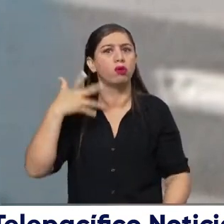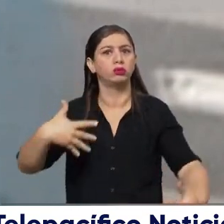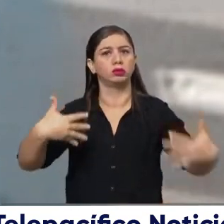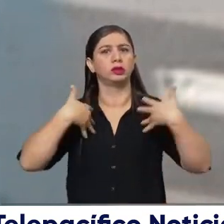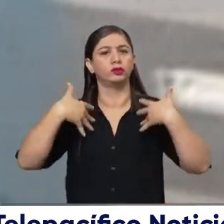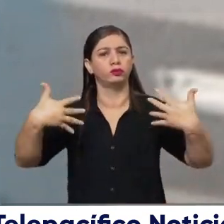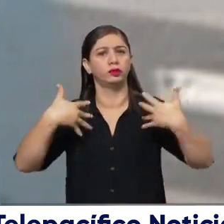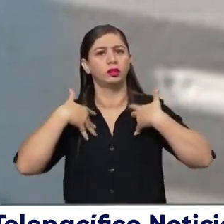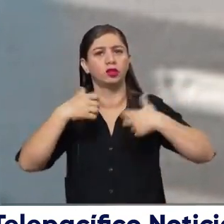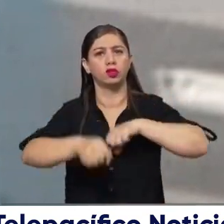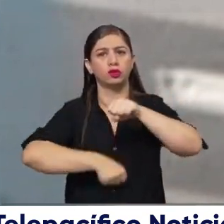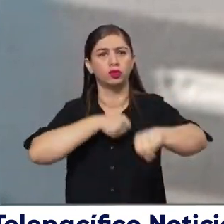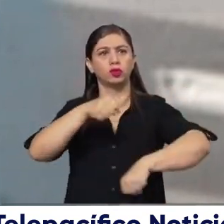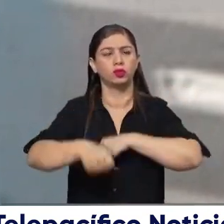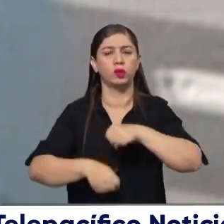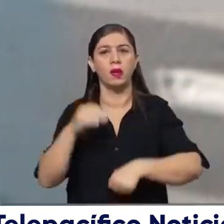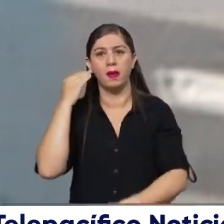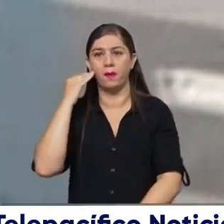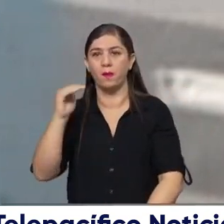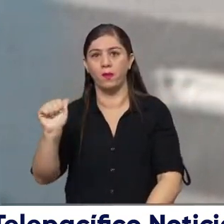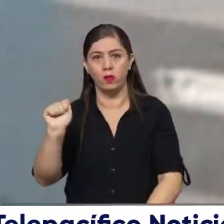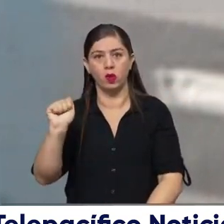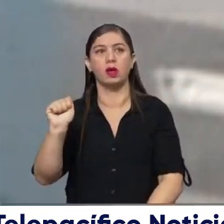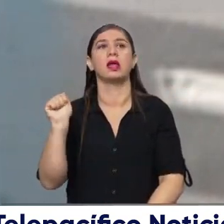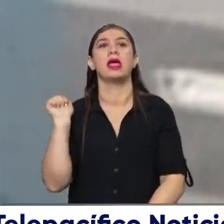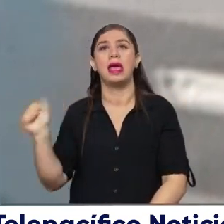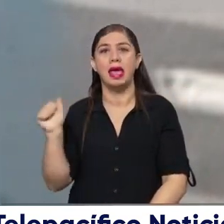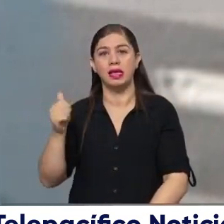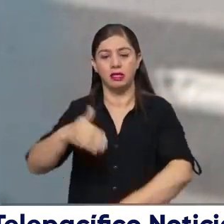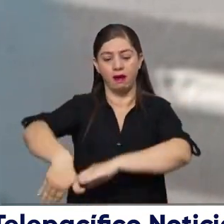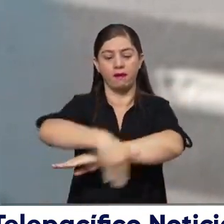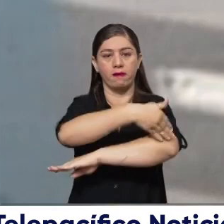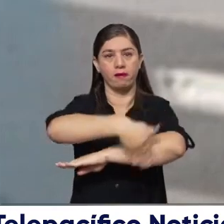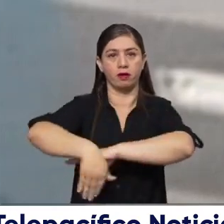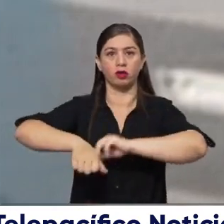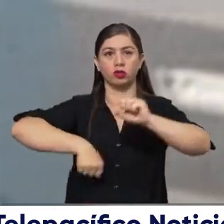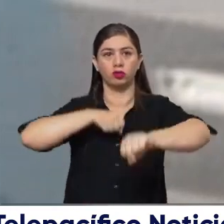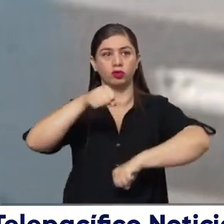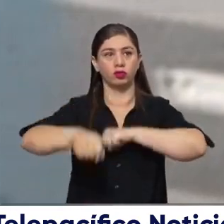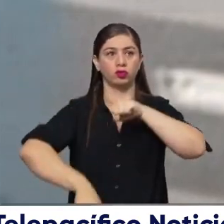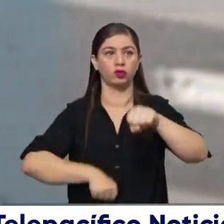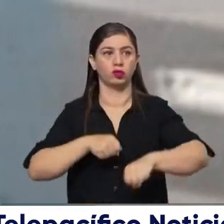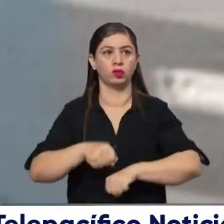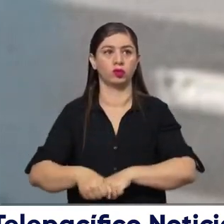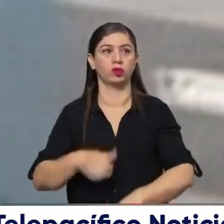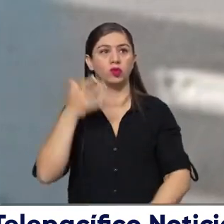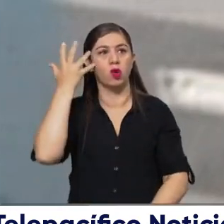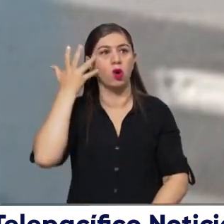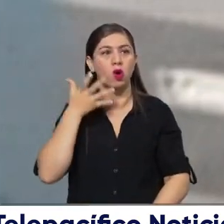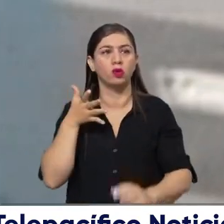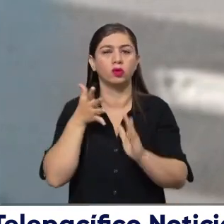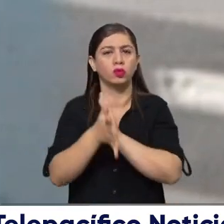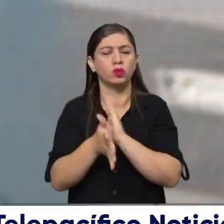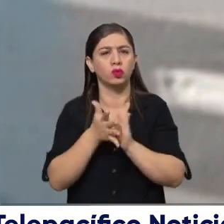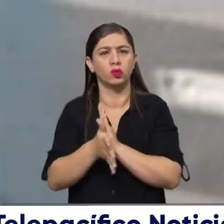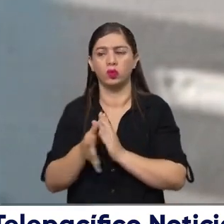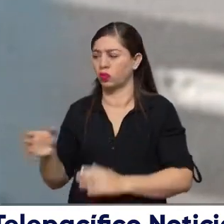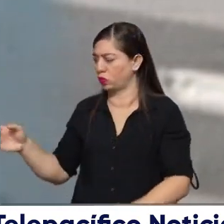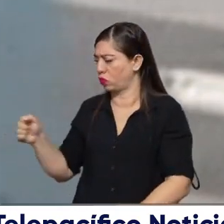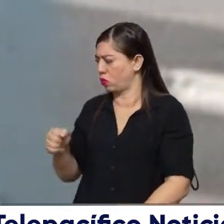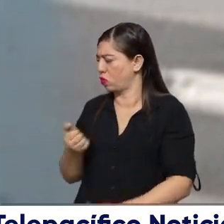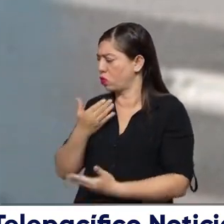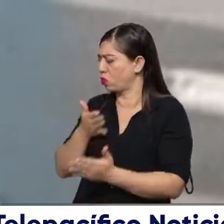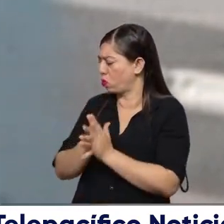tenemos a una usuaria diaria de este carril la hora solar de bienvenida telepacífico noticias cuéntenos cómo es el panorama